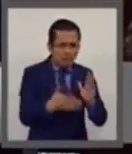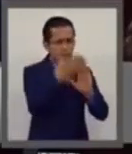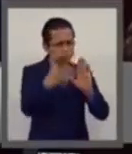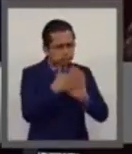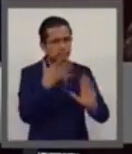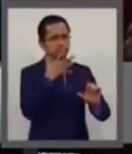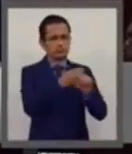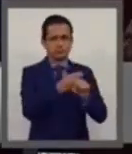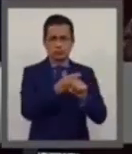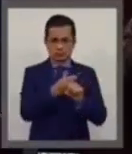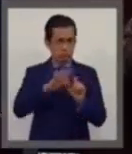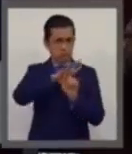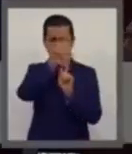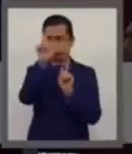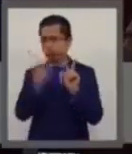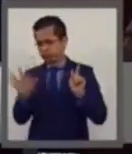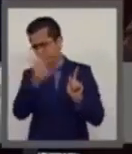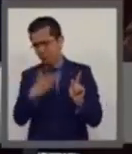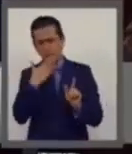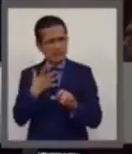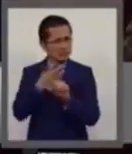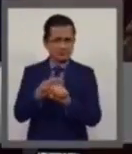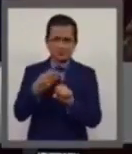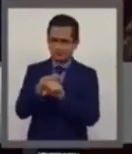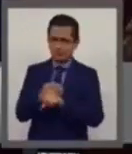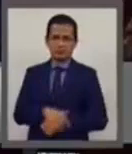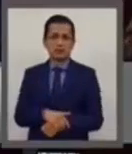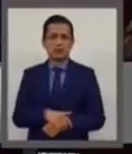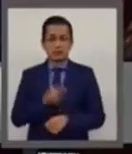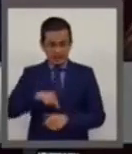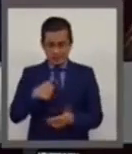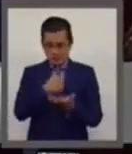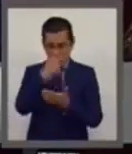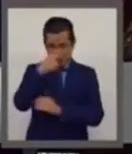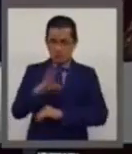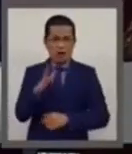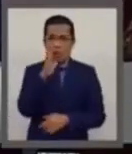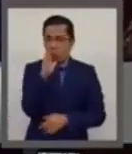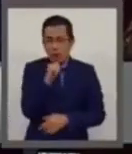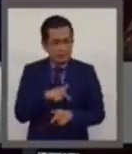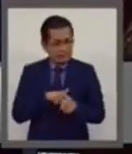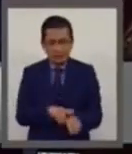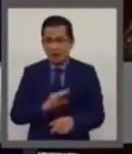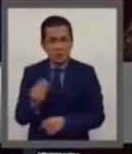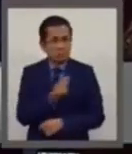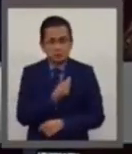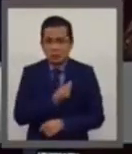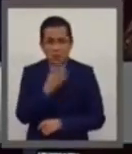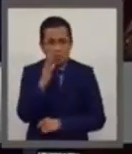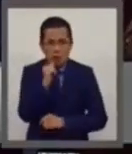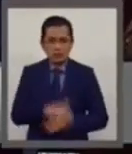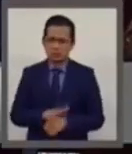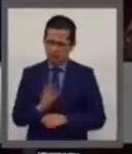México es insoportable. Ha llegado el momento de que dejemos de lado la simulación. Tanto aquí como en la